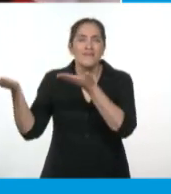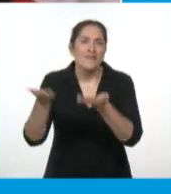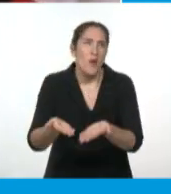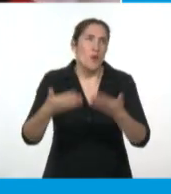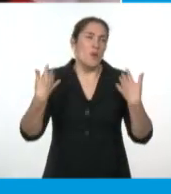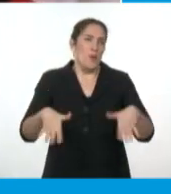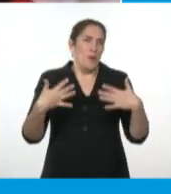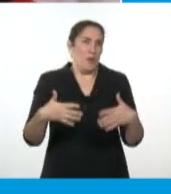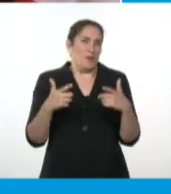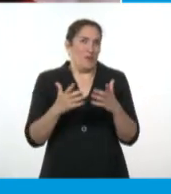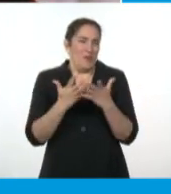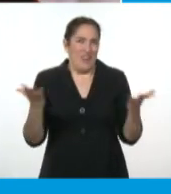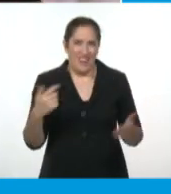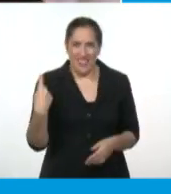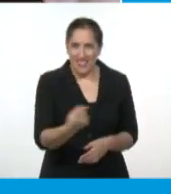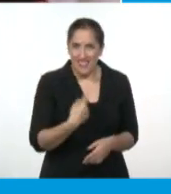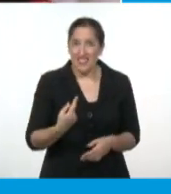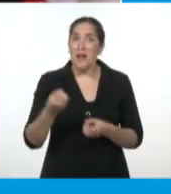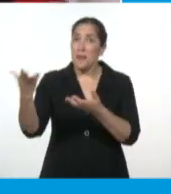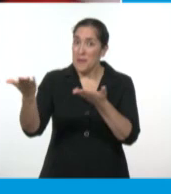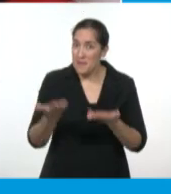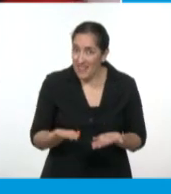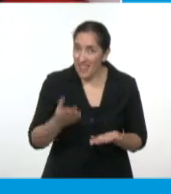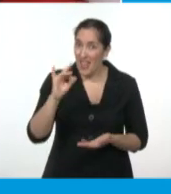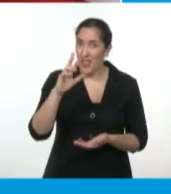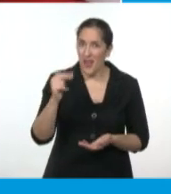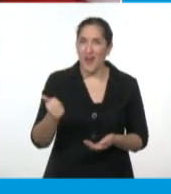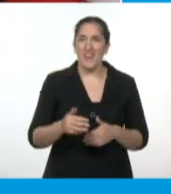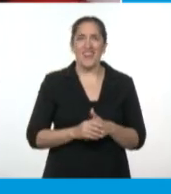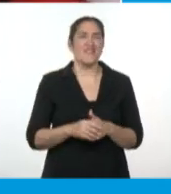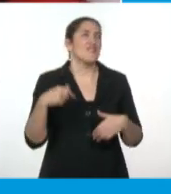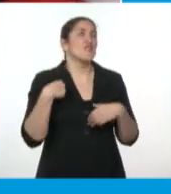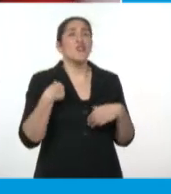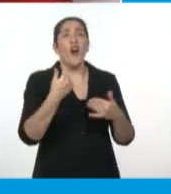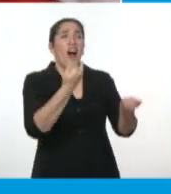Educando. Hola Dora, bienvenida, ¿cómo estás? Derretida de amor por